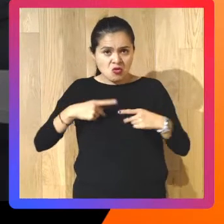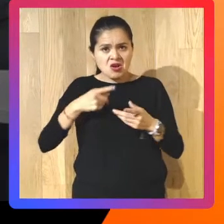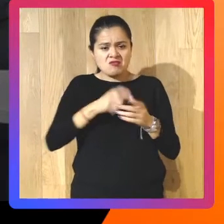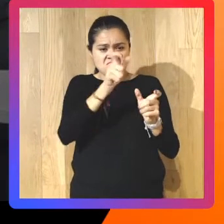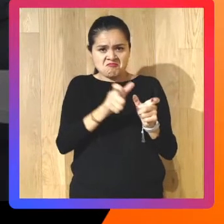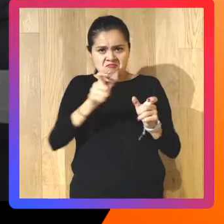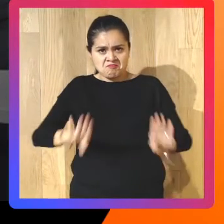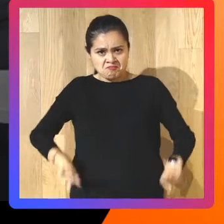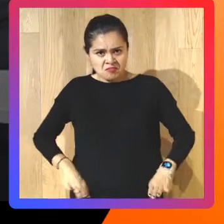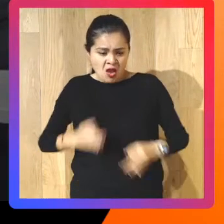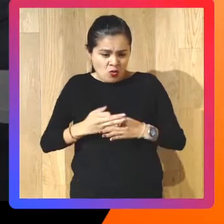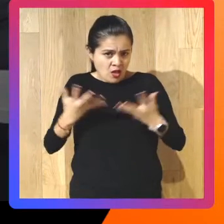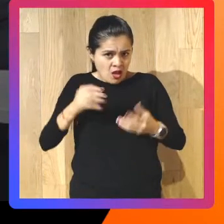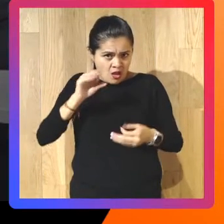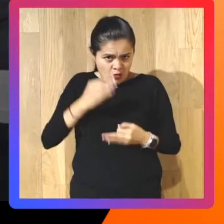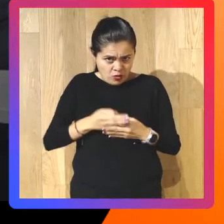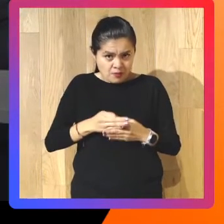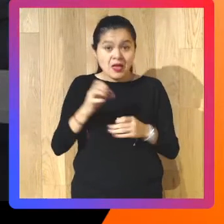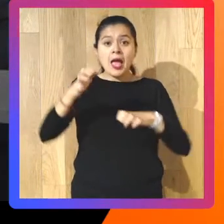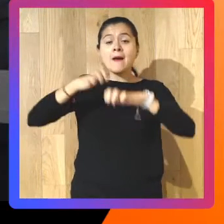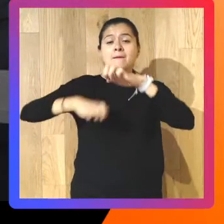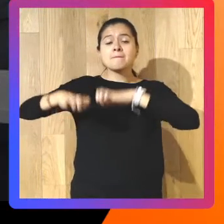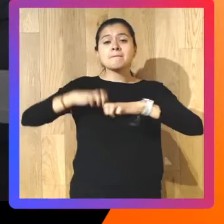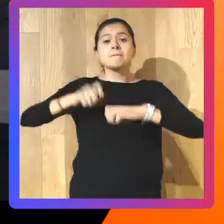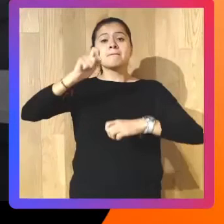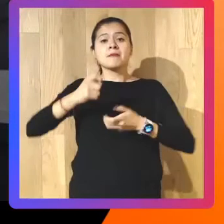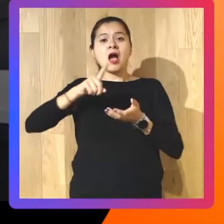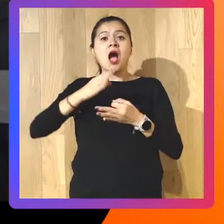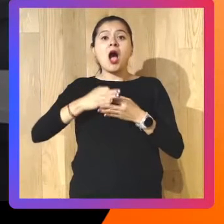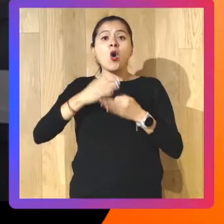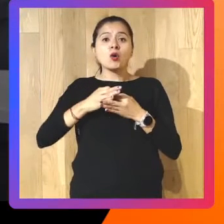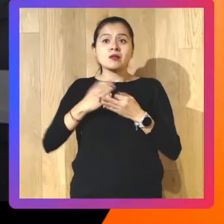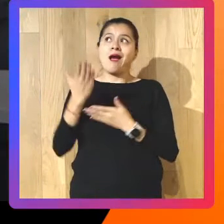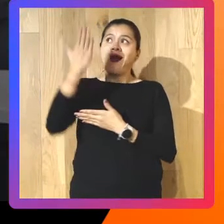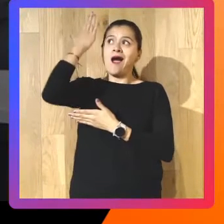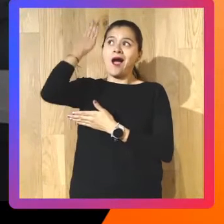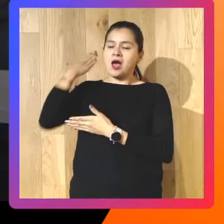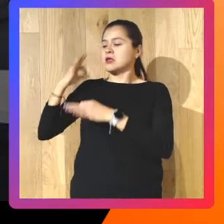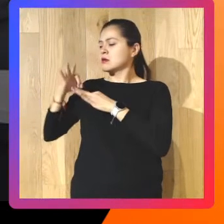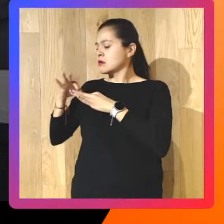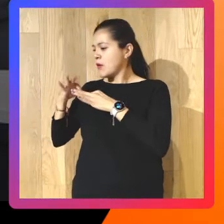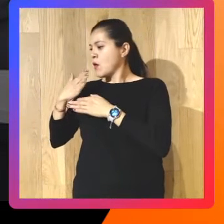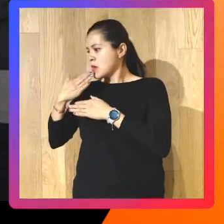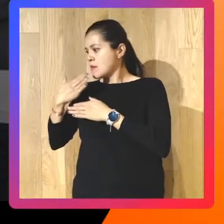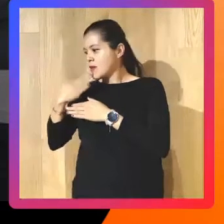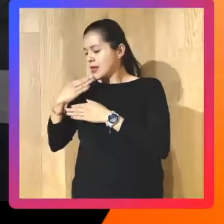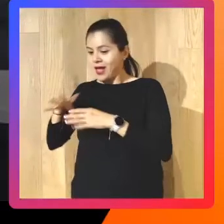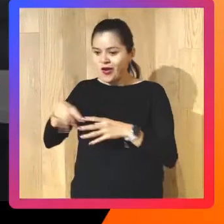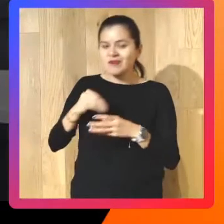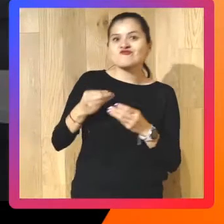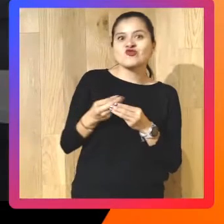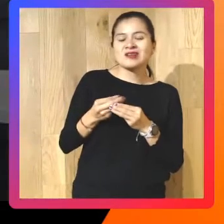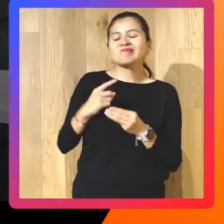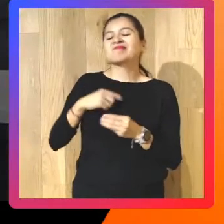Para hablar en términos empresariales, hoy estamos recogiendo los dividendos de las cosas que hemos hecho bien en el pasado, pero también estamos pagando